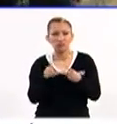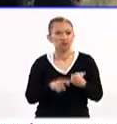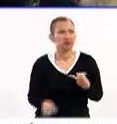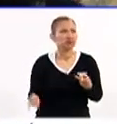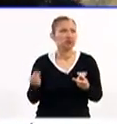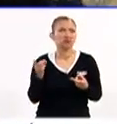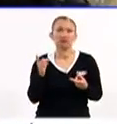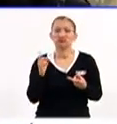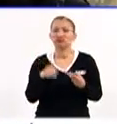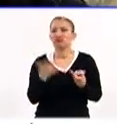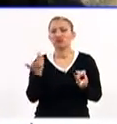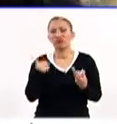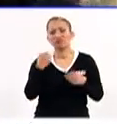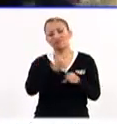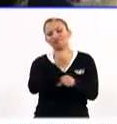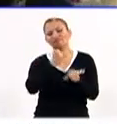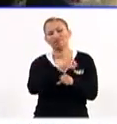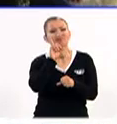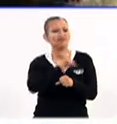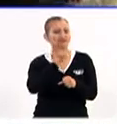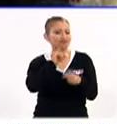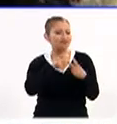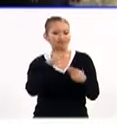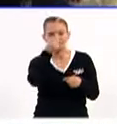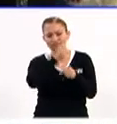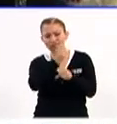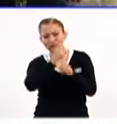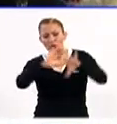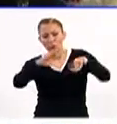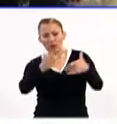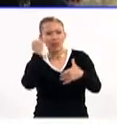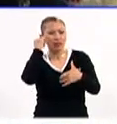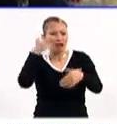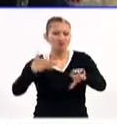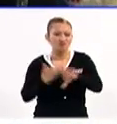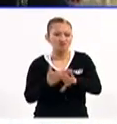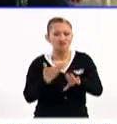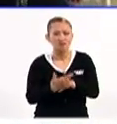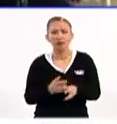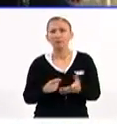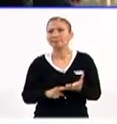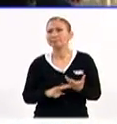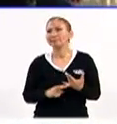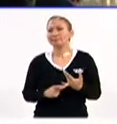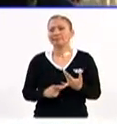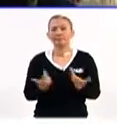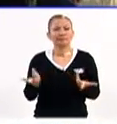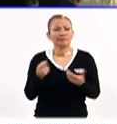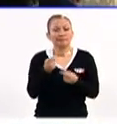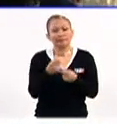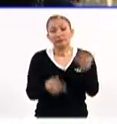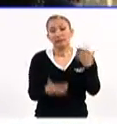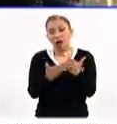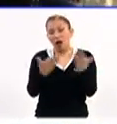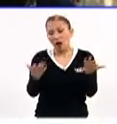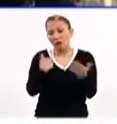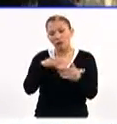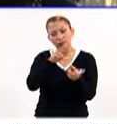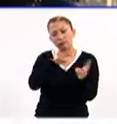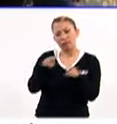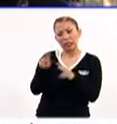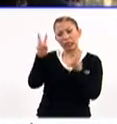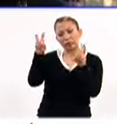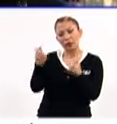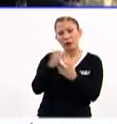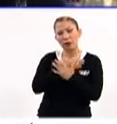migración, la violencia hacia mujeres, la violencia hacia las comunidades indígenas. Y bueno, pues ahora también he vuelto un